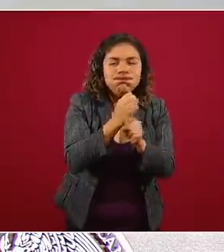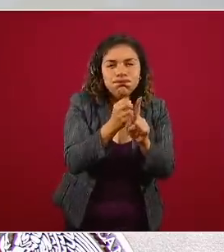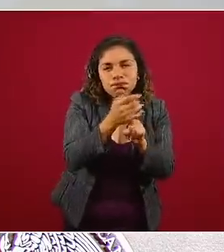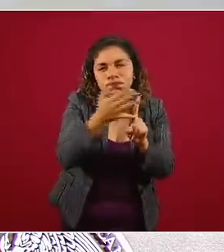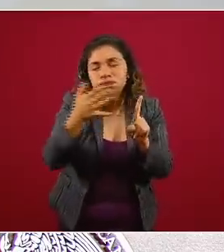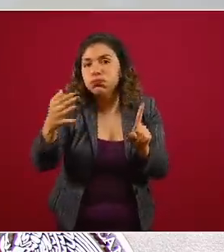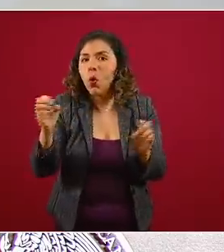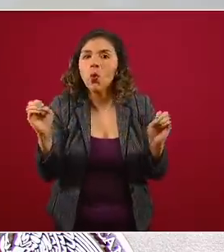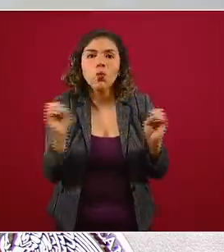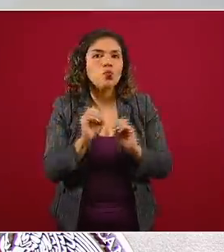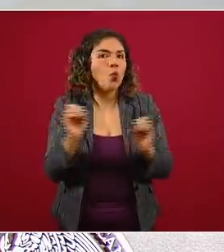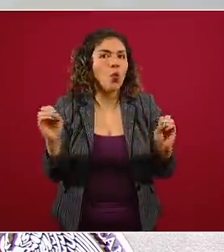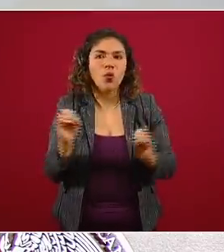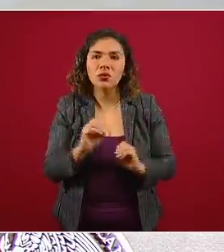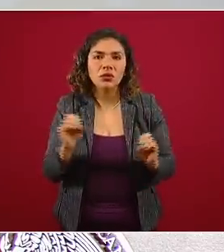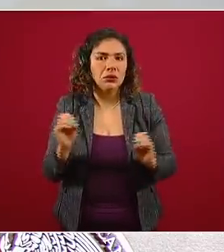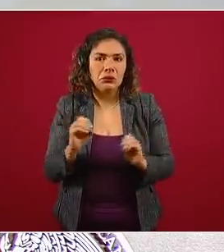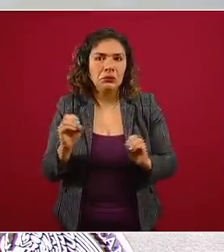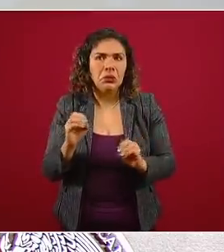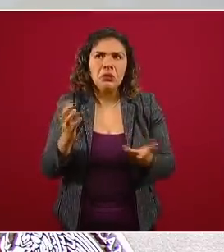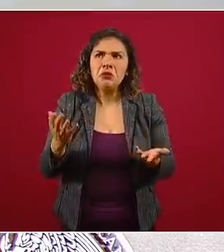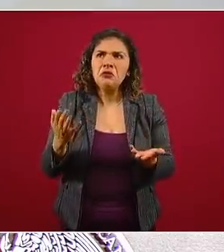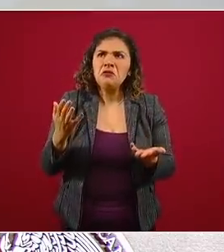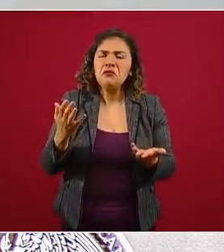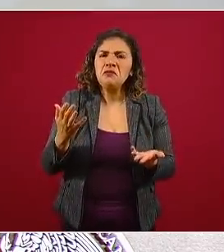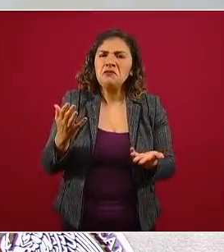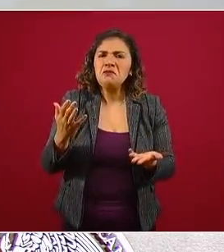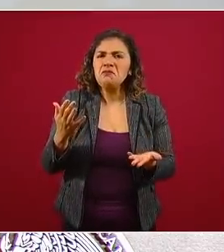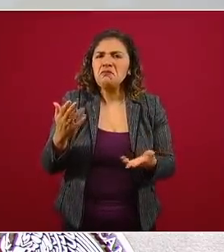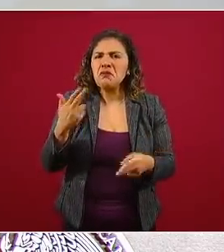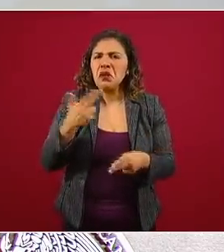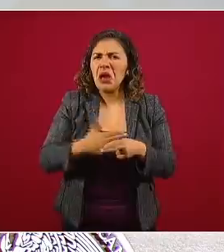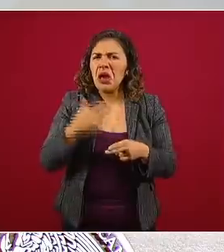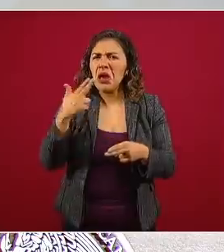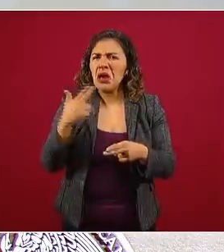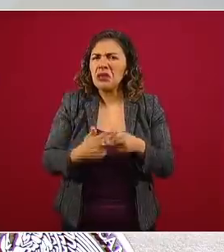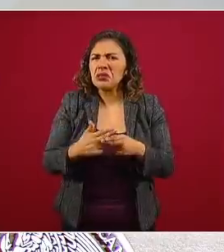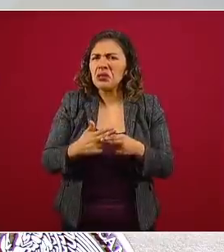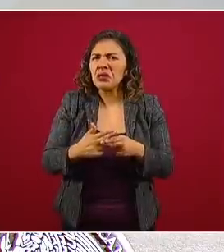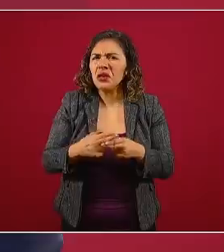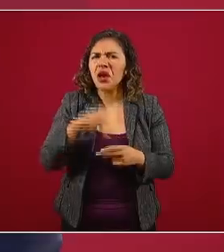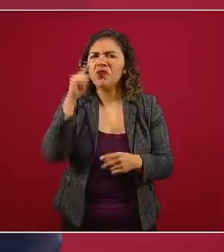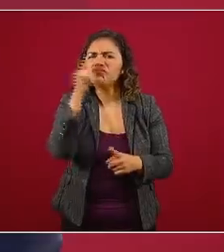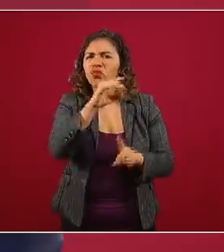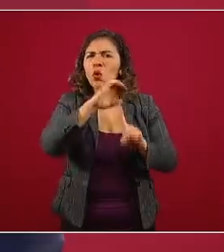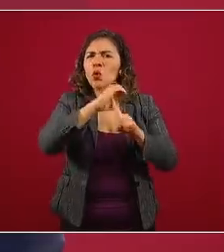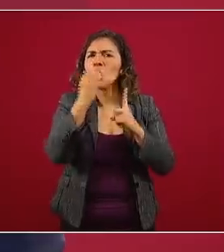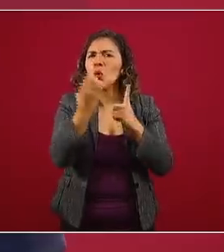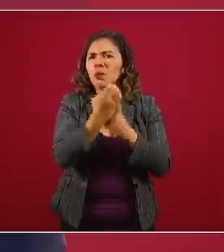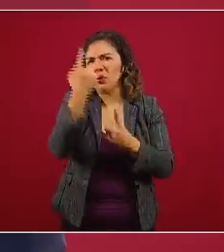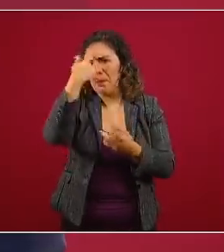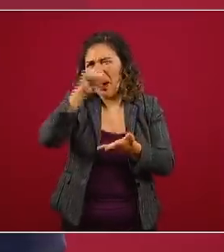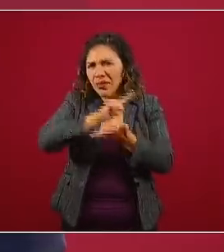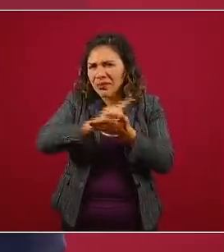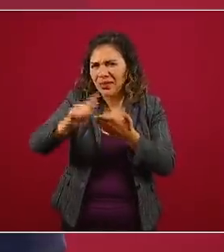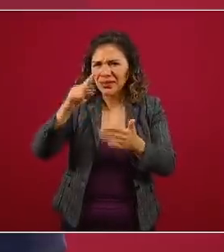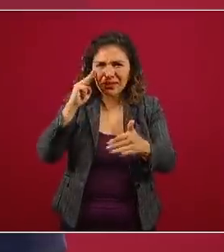inclusive hasta la misma comisión de la transparencia